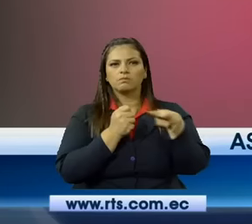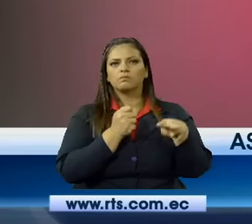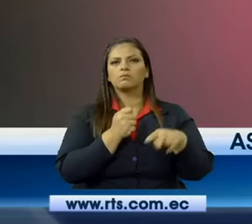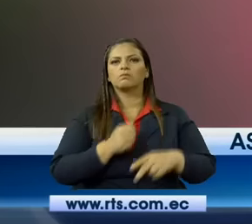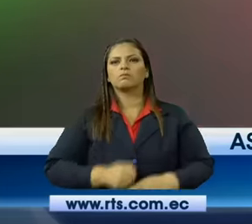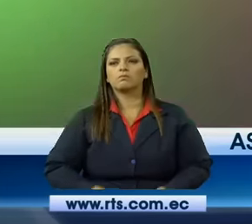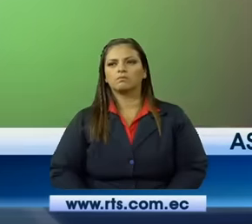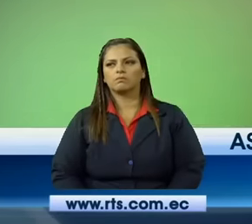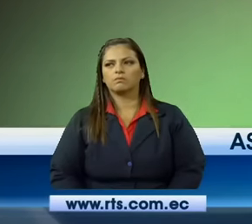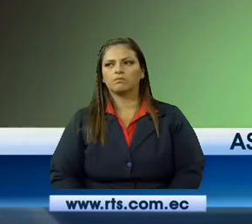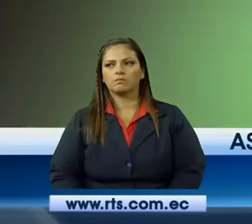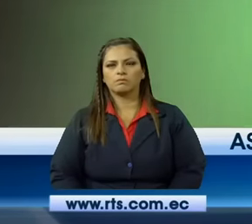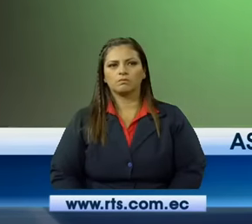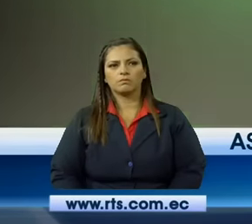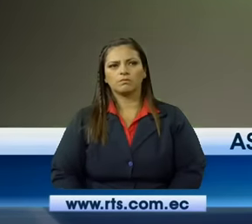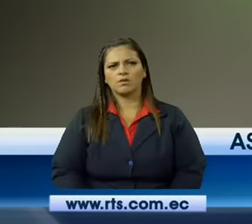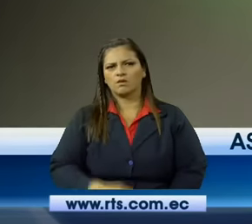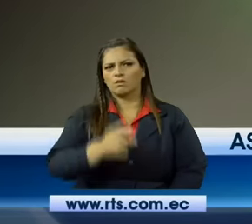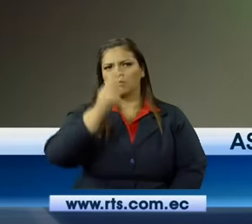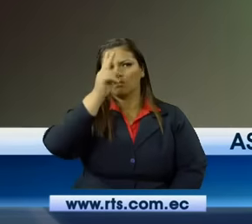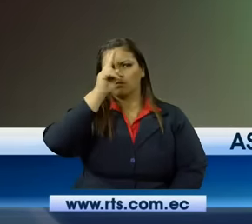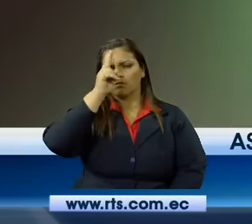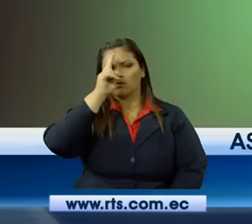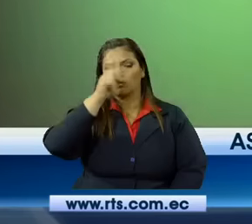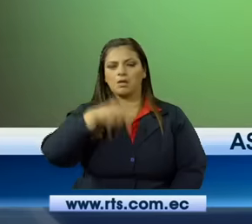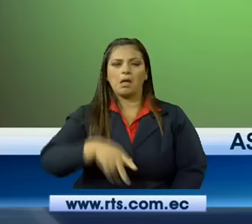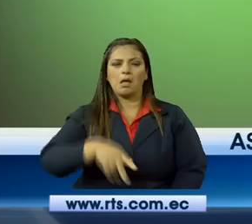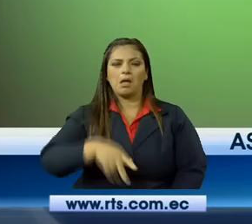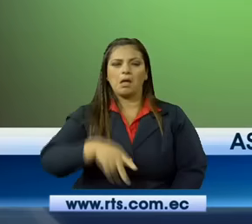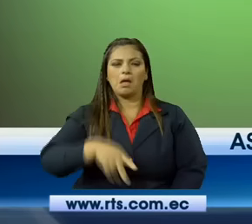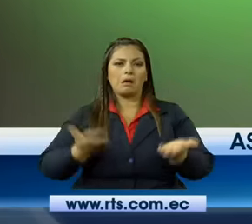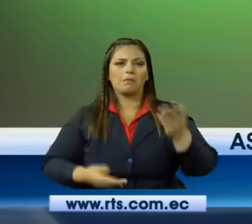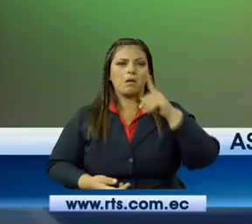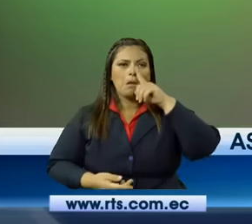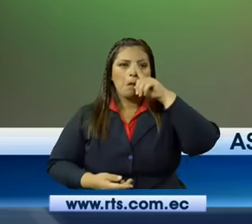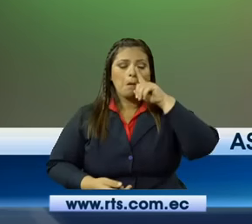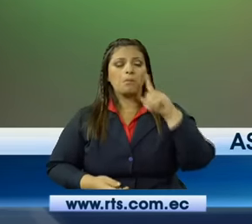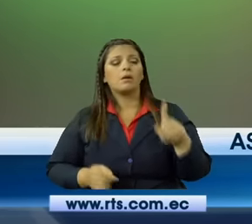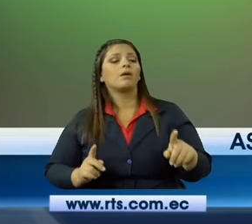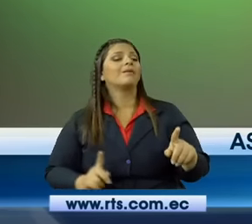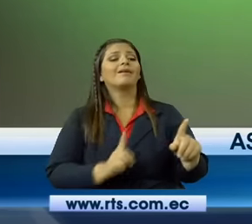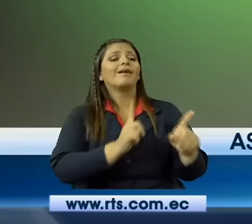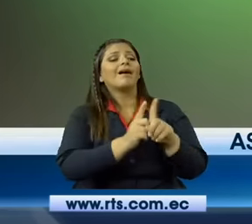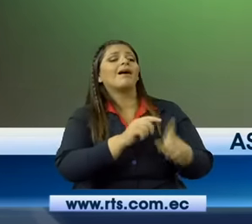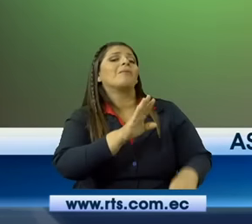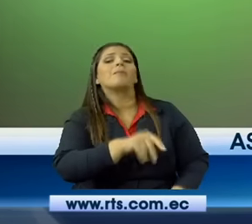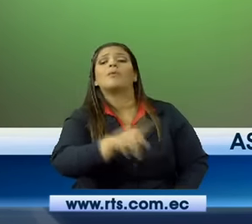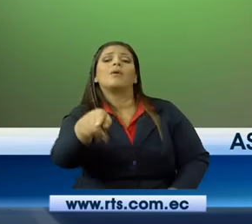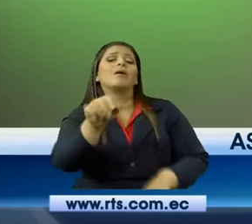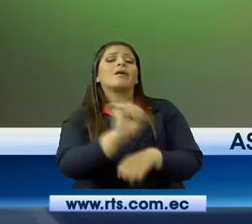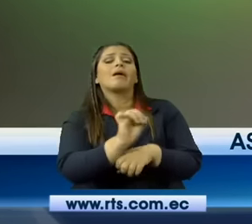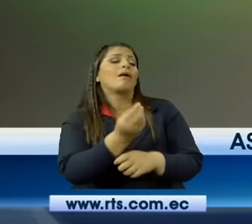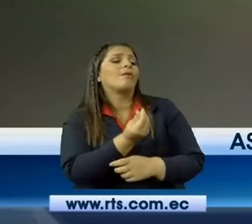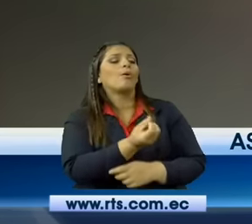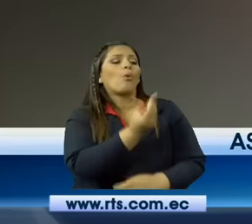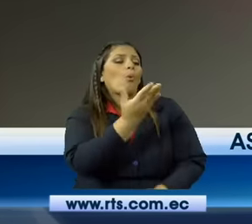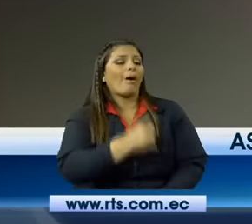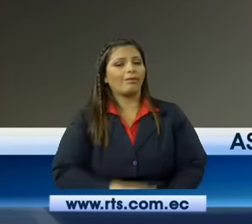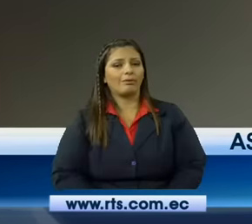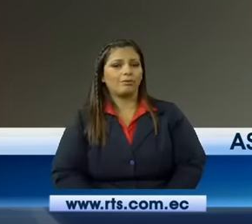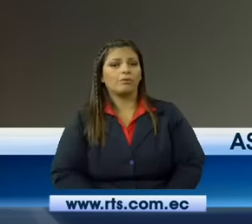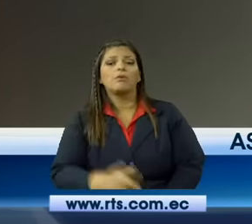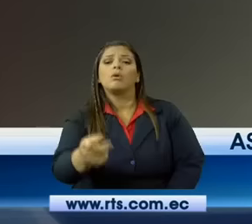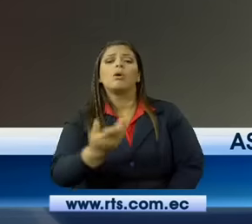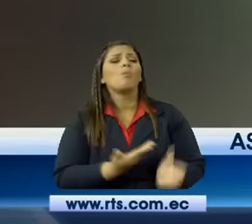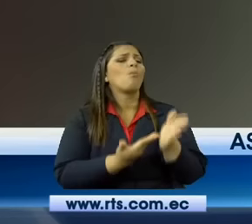paran adelante a preguntarle por 10 carros. Claro. No compran ni la llanta. Ni el aire de la llanta, ni el aire, todo la llanta. Así es. Entonces,